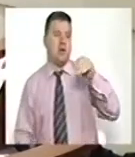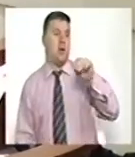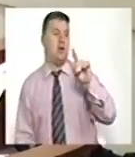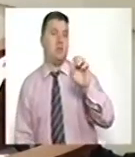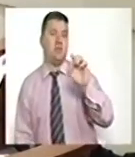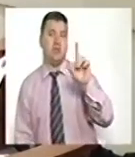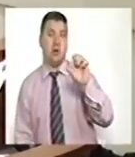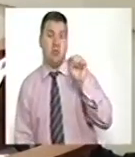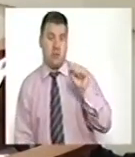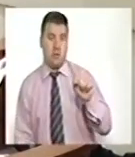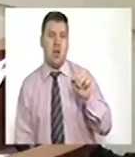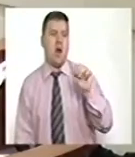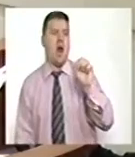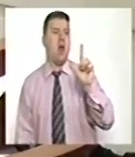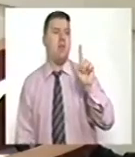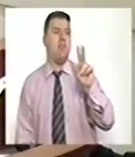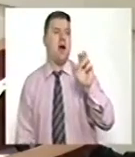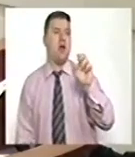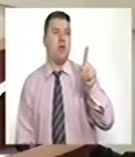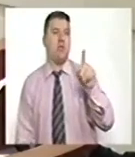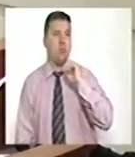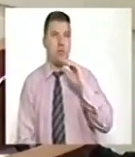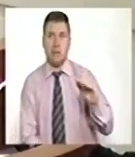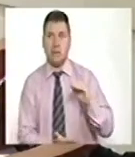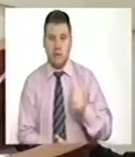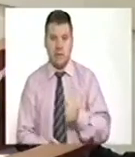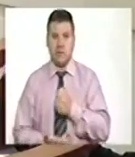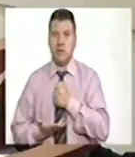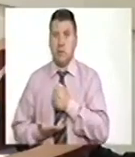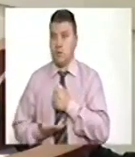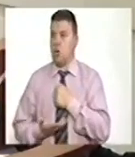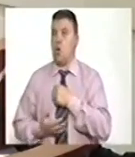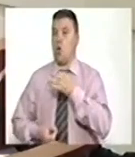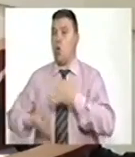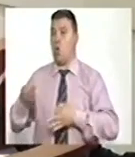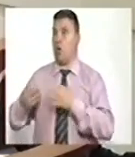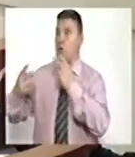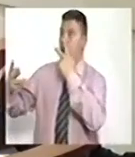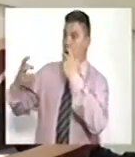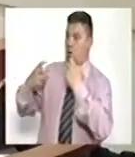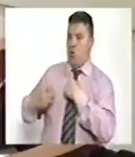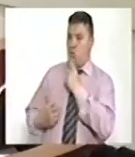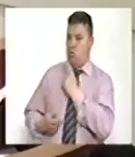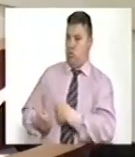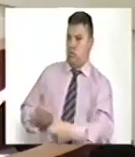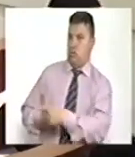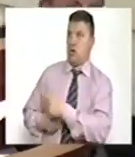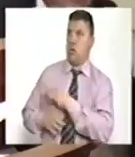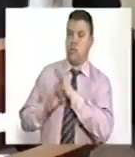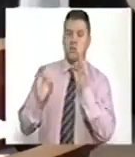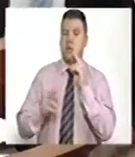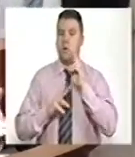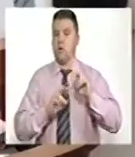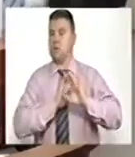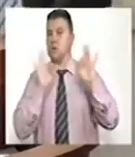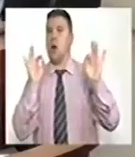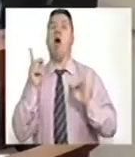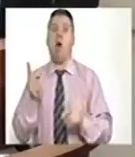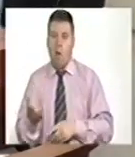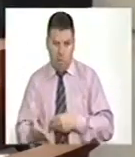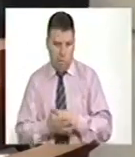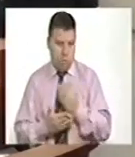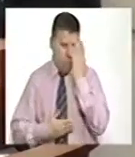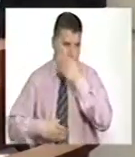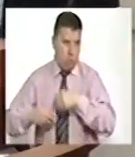Besaile y Álvaro Astol para obstruir la recta administración de justicia.